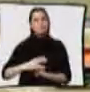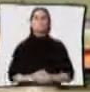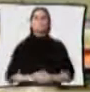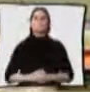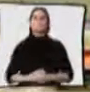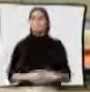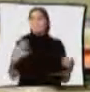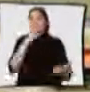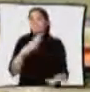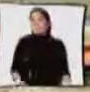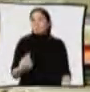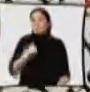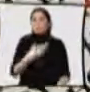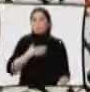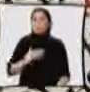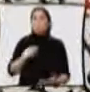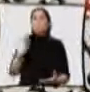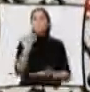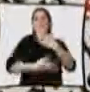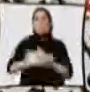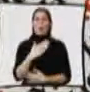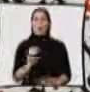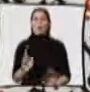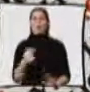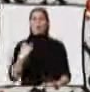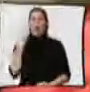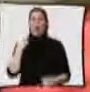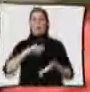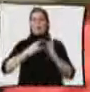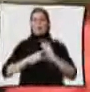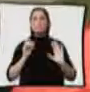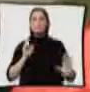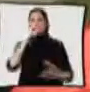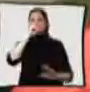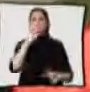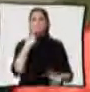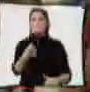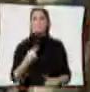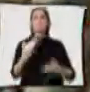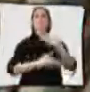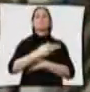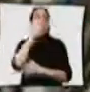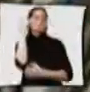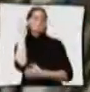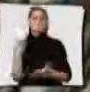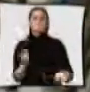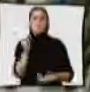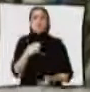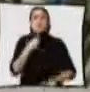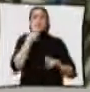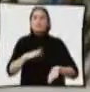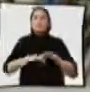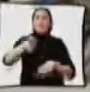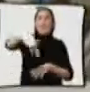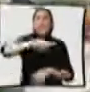respeto. Minusválido, ¿qué es lo que entiende la gente? Y eso es lo que te decían los medios, los periodistas veteranos, antes de tontería de llamar discapacitado. Y tú no puedes